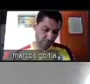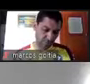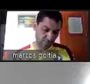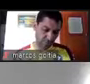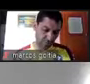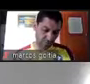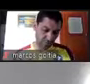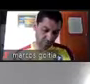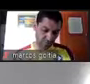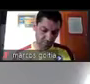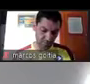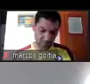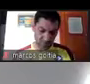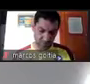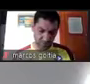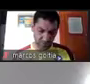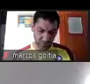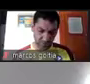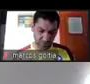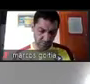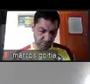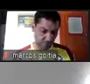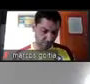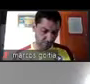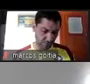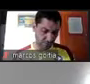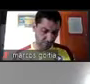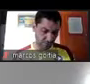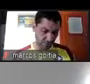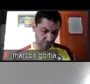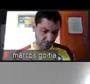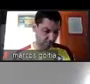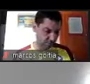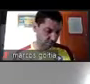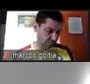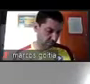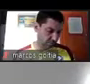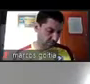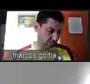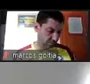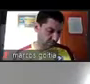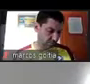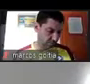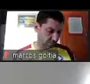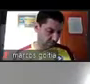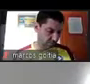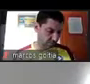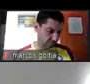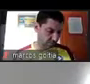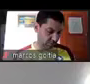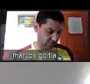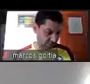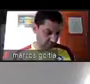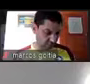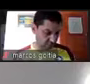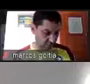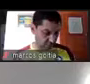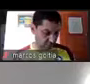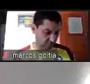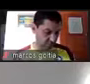por tener también un mayor conocimiento del Estado, de sus políticas y sobre todo lo que estamos haciendo o lo que se está haciendo en esta